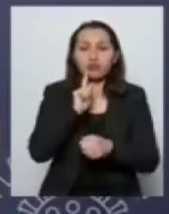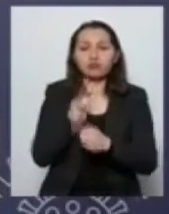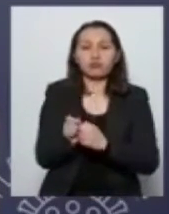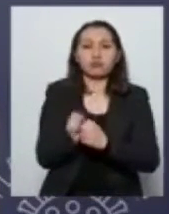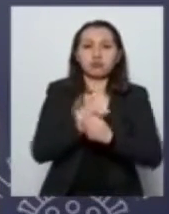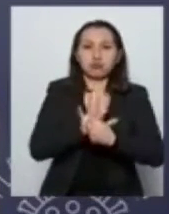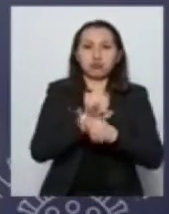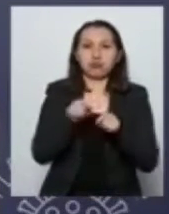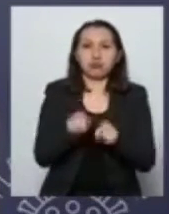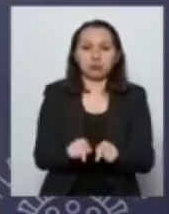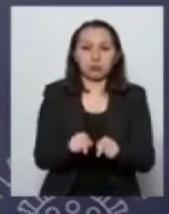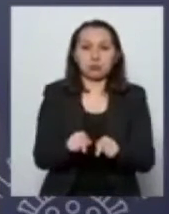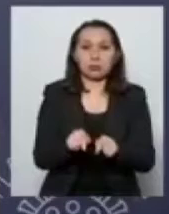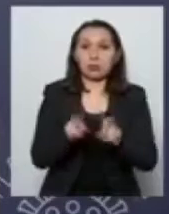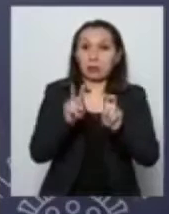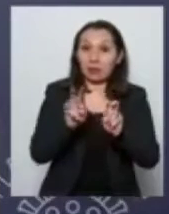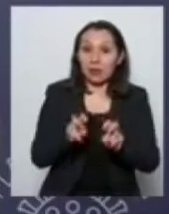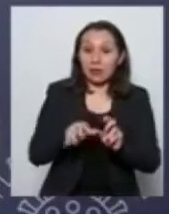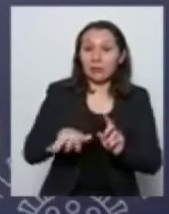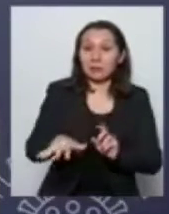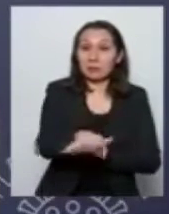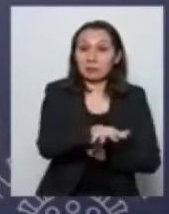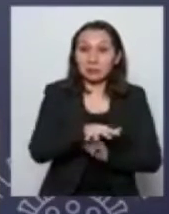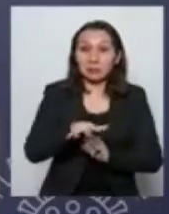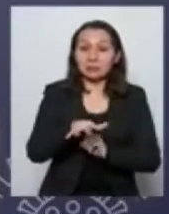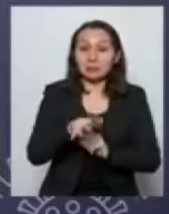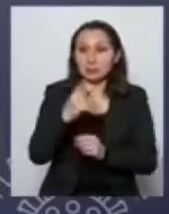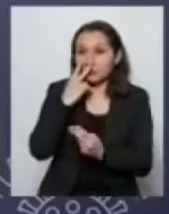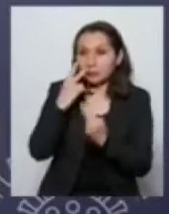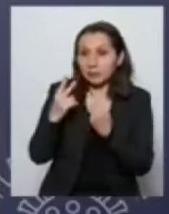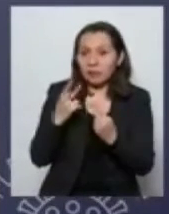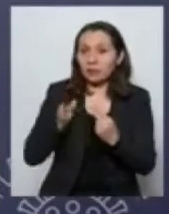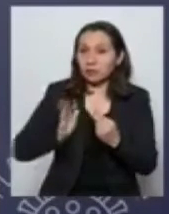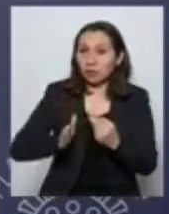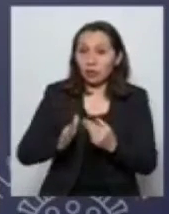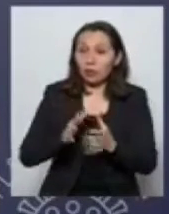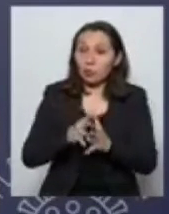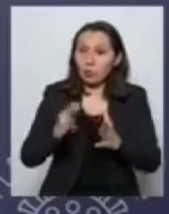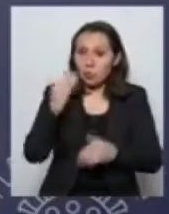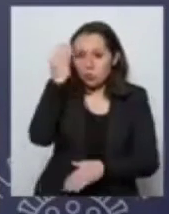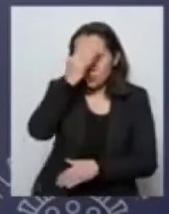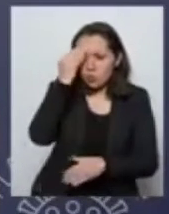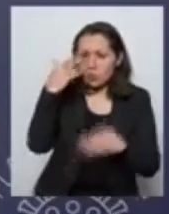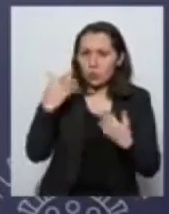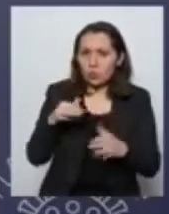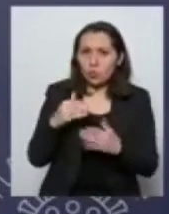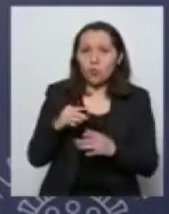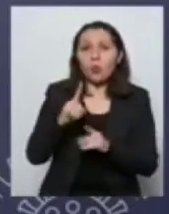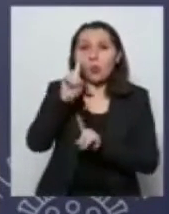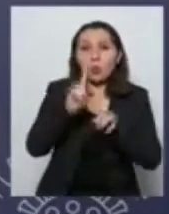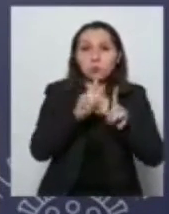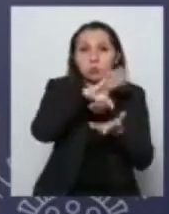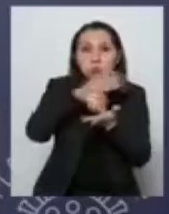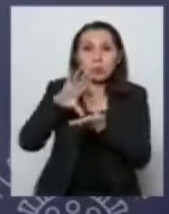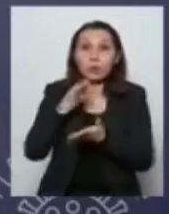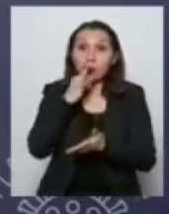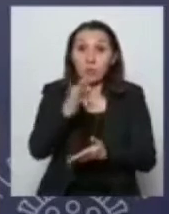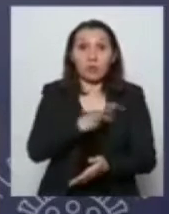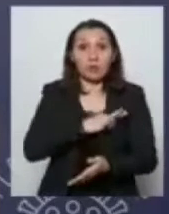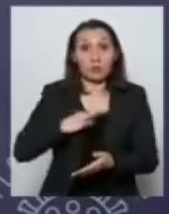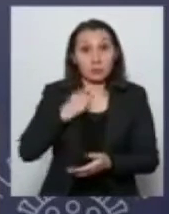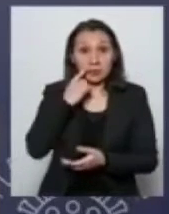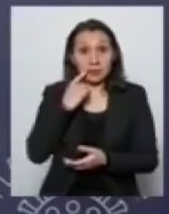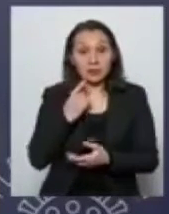contagiadas. Con respecto a ese tema, la situación sigue siendo muy preocupante, sobre todo en aquellos países, como dijo el